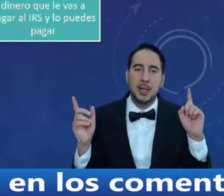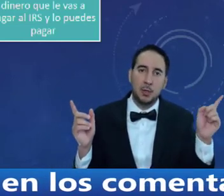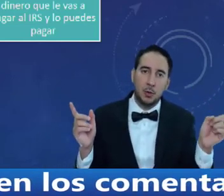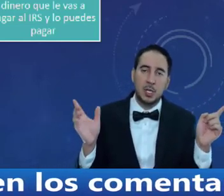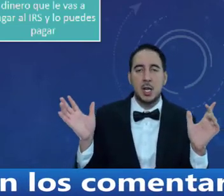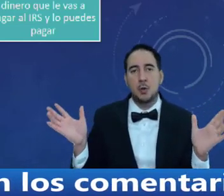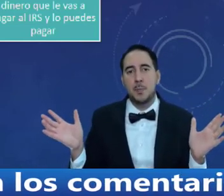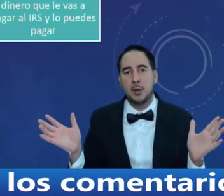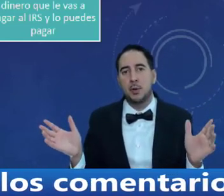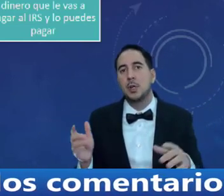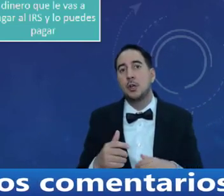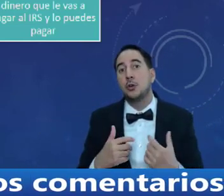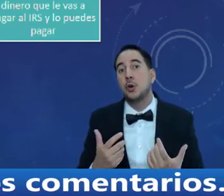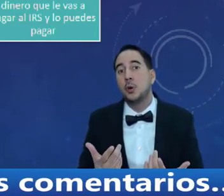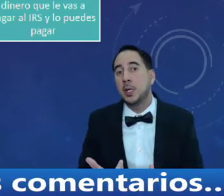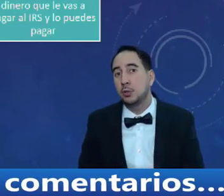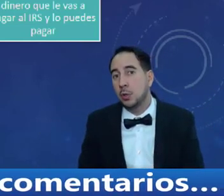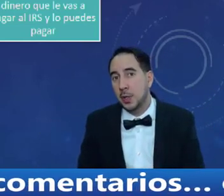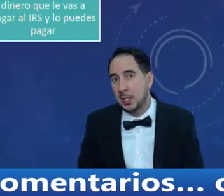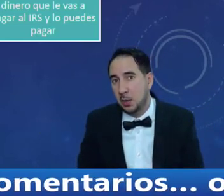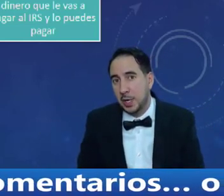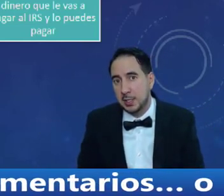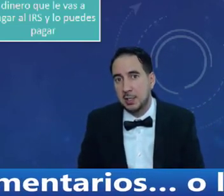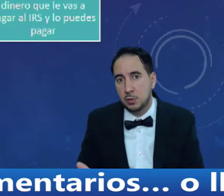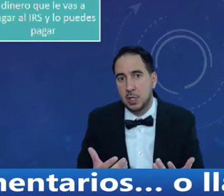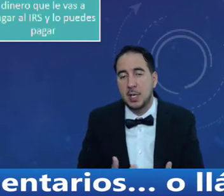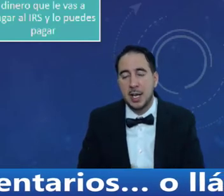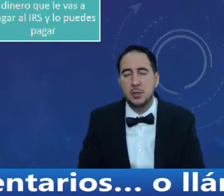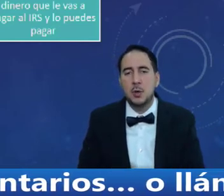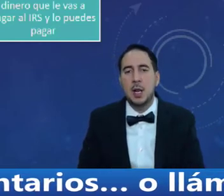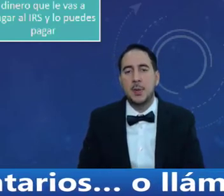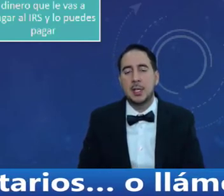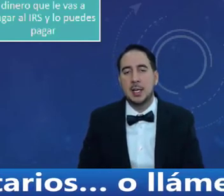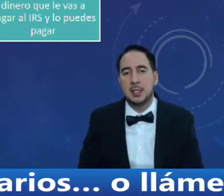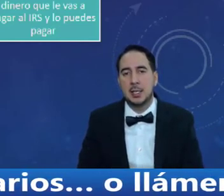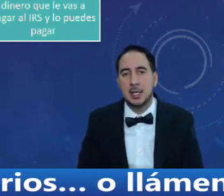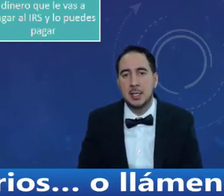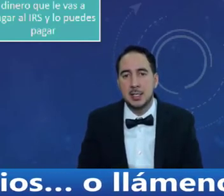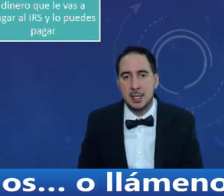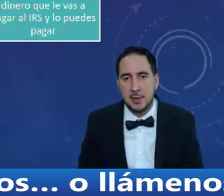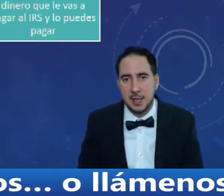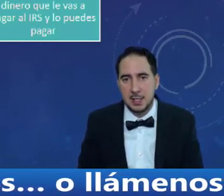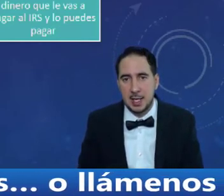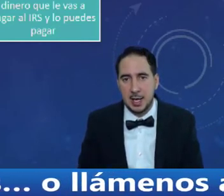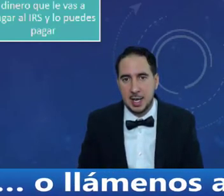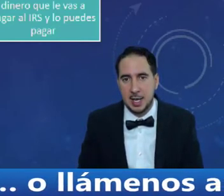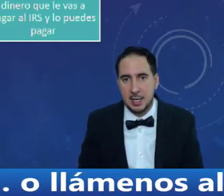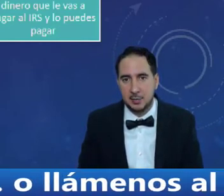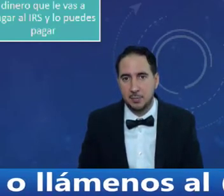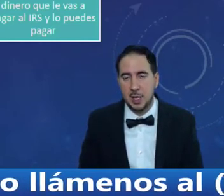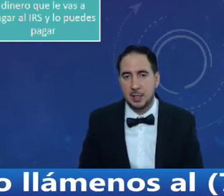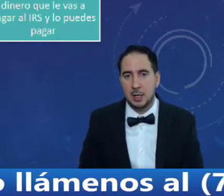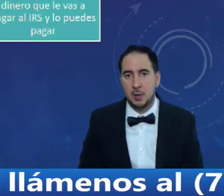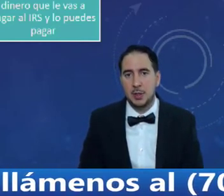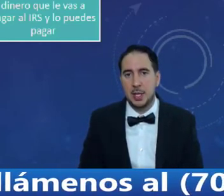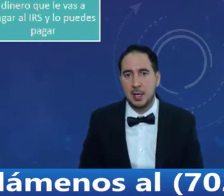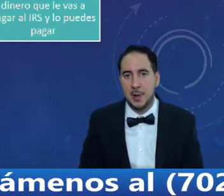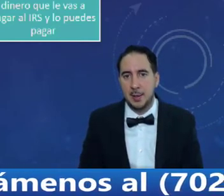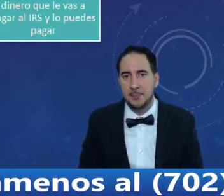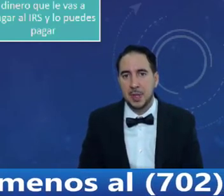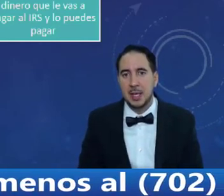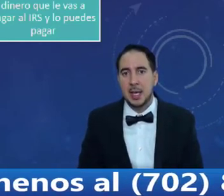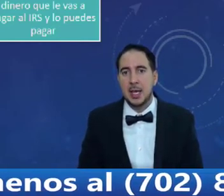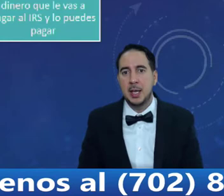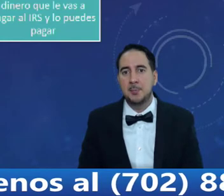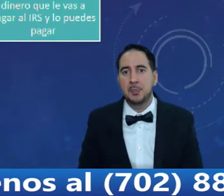partes, el vendedor y el comprador. No en todos los estados era así. Entonces, eso era una de las ventajas que tenía Sierra Real Estate acá en el estado de